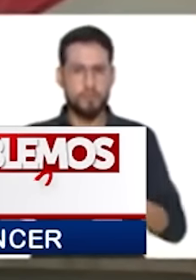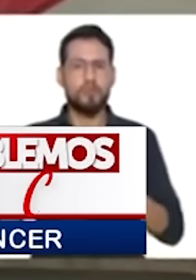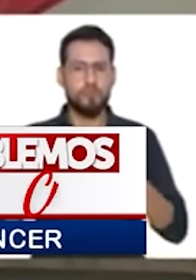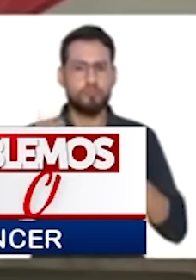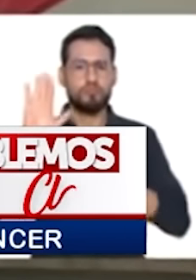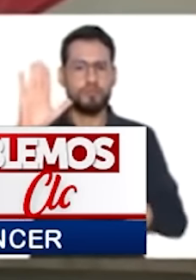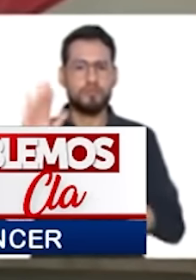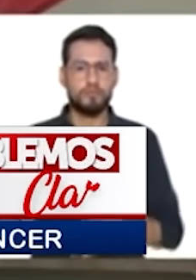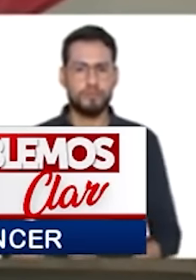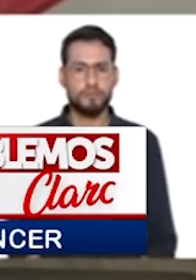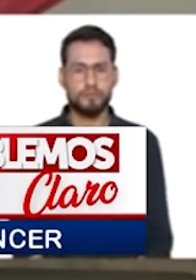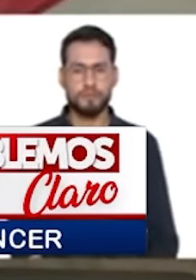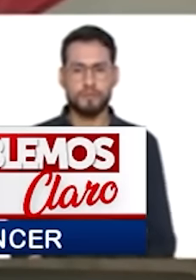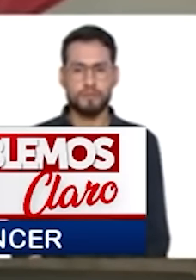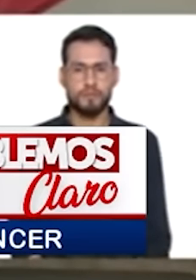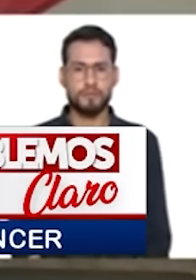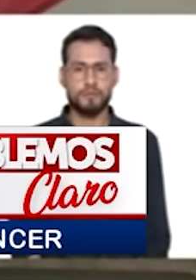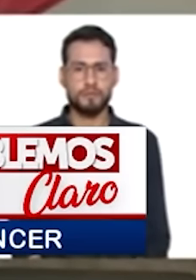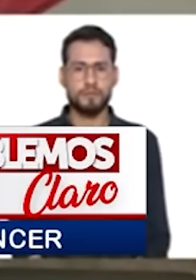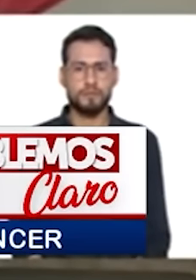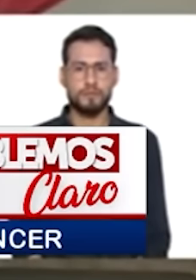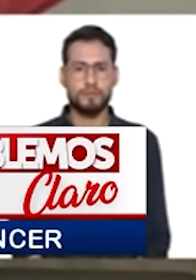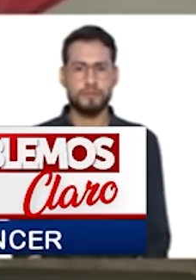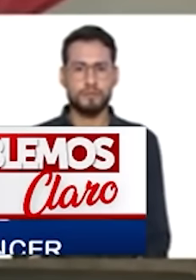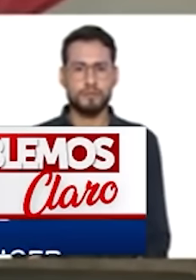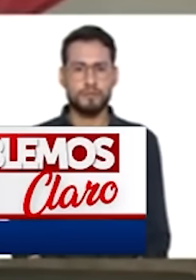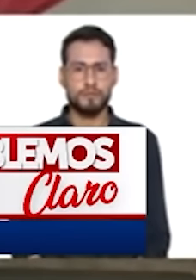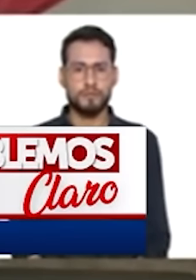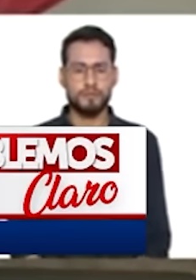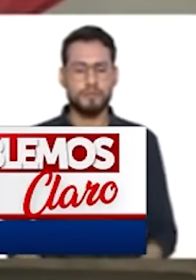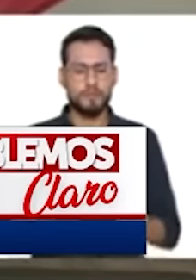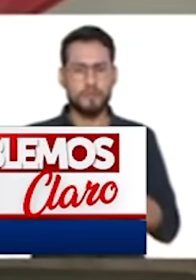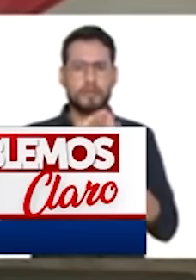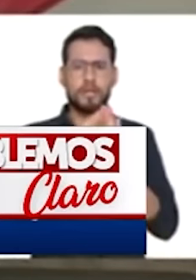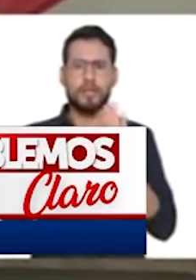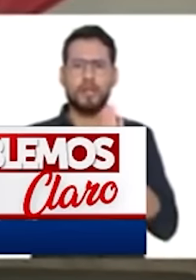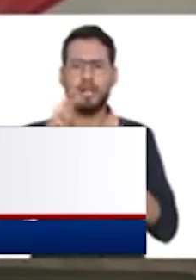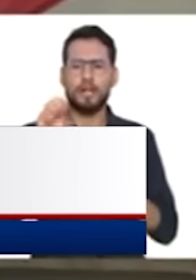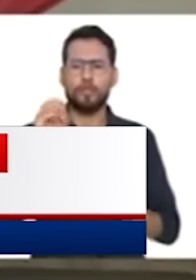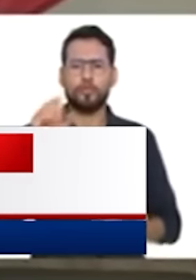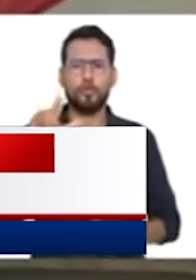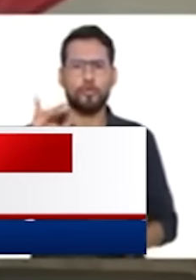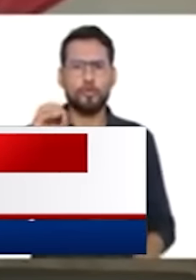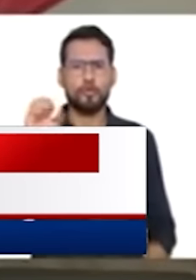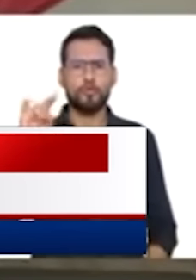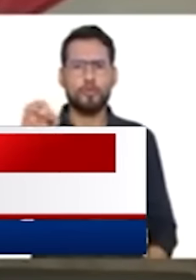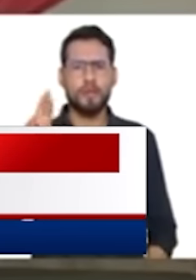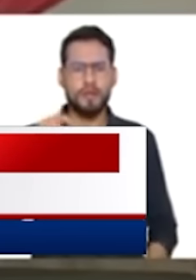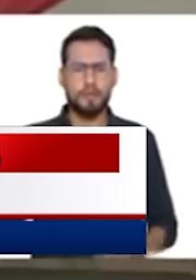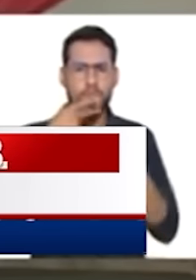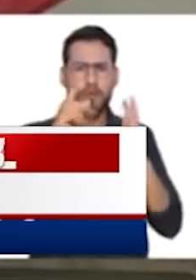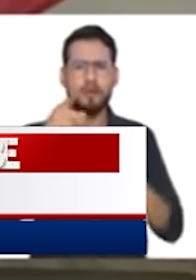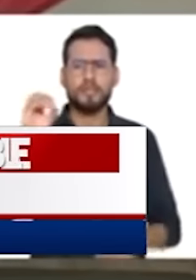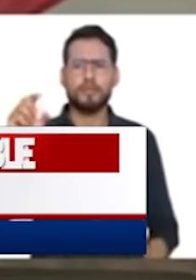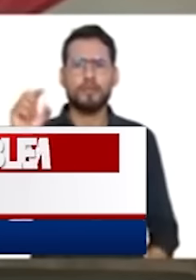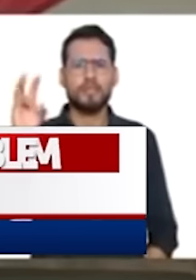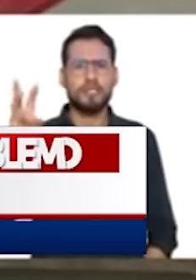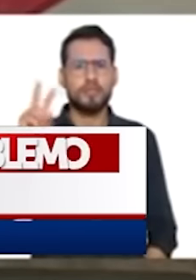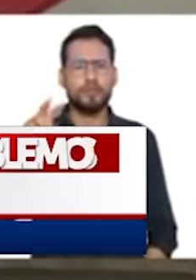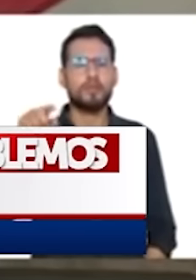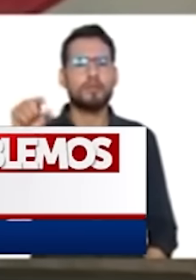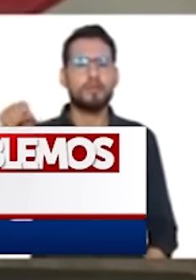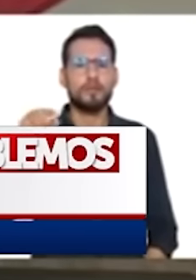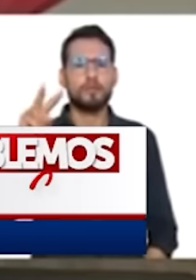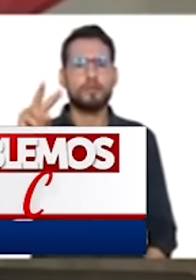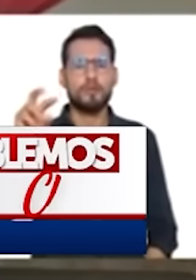tomar el juramento de estilo resolución Suprema número 062 gu24 gu